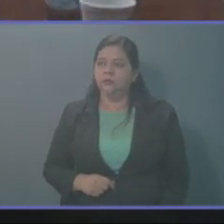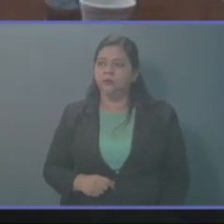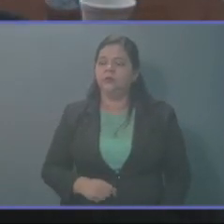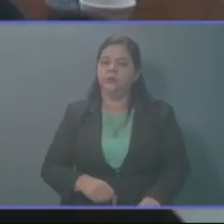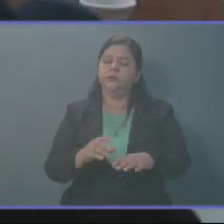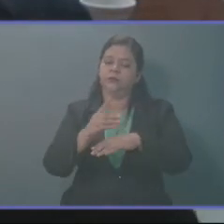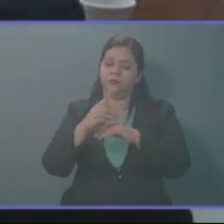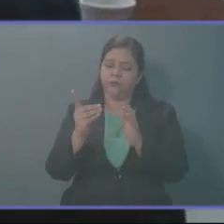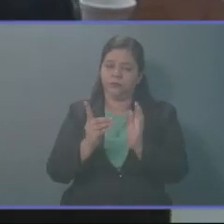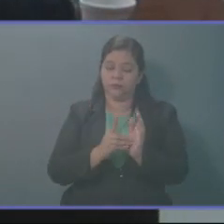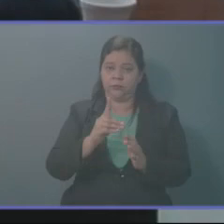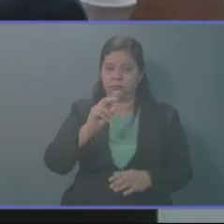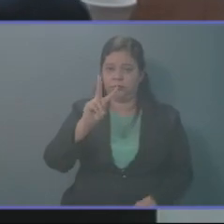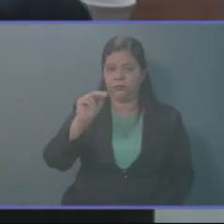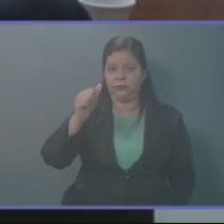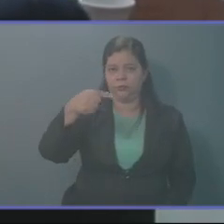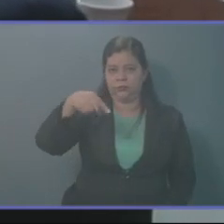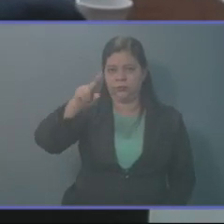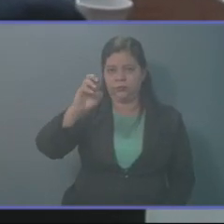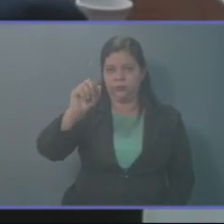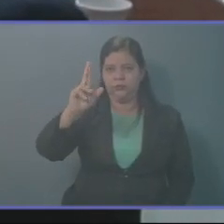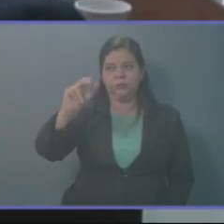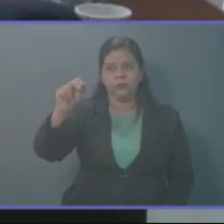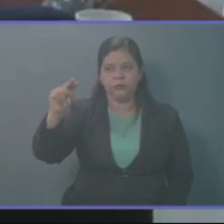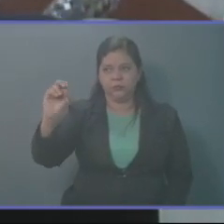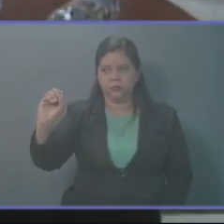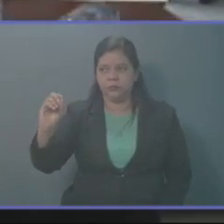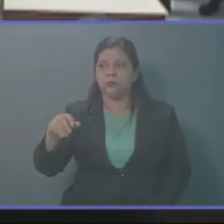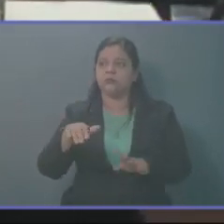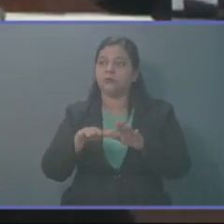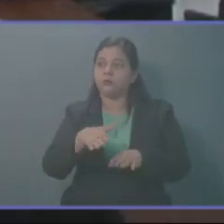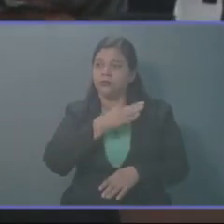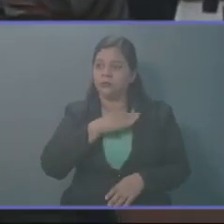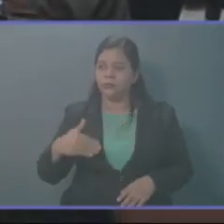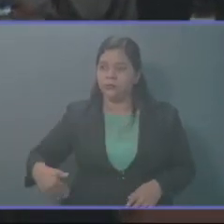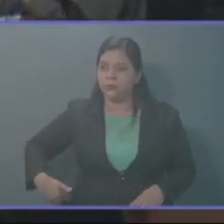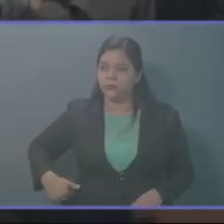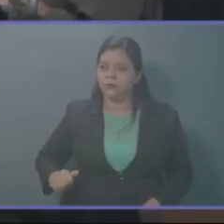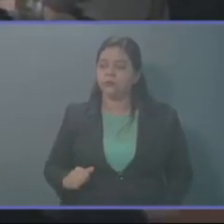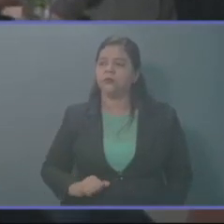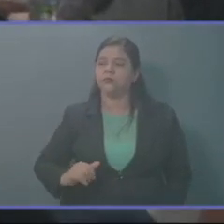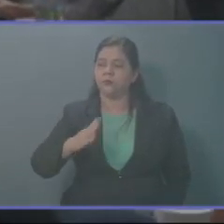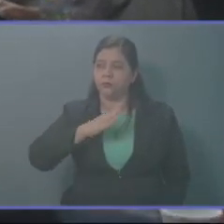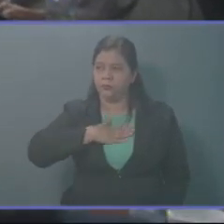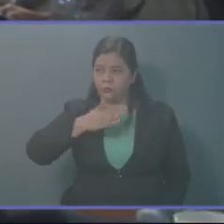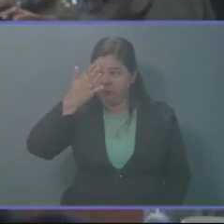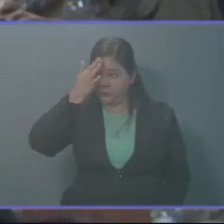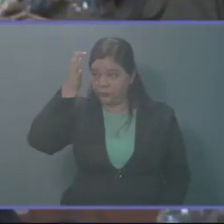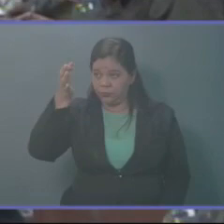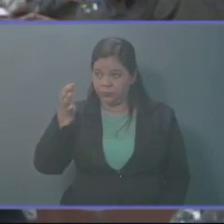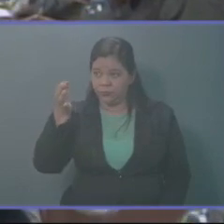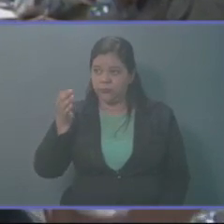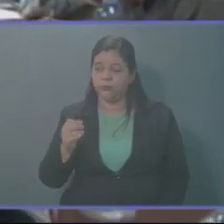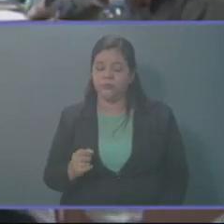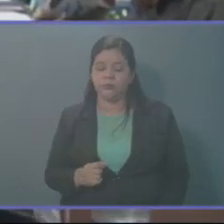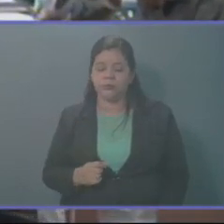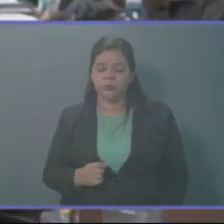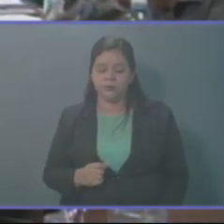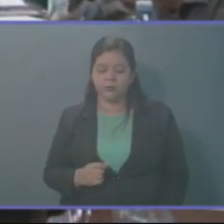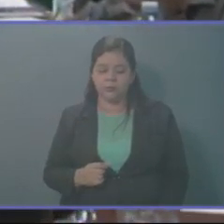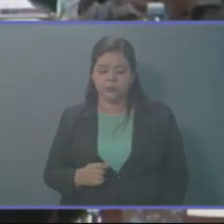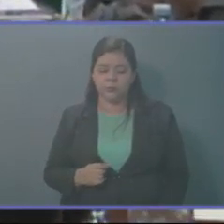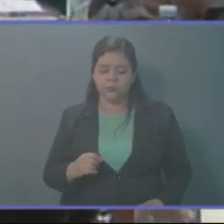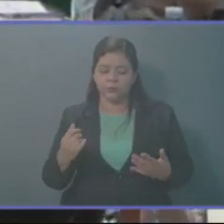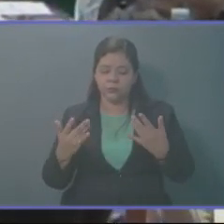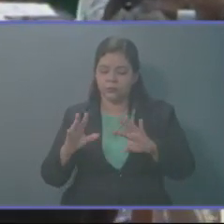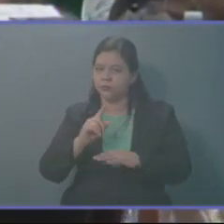Doctor Baquerano. Gracias, señor presidente. Yo creo que no es